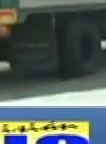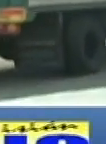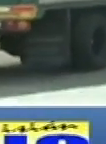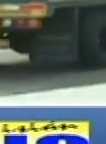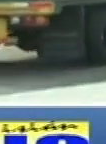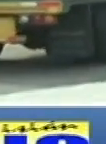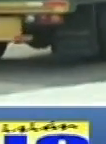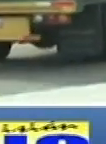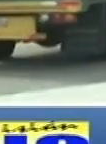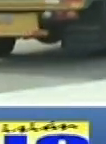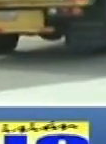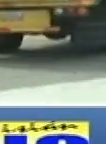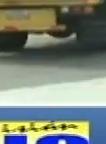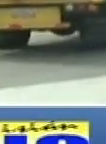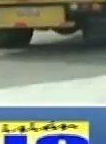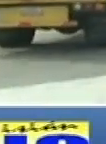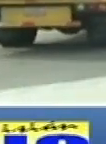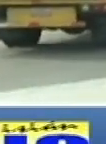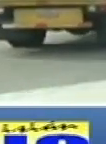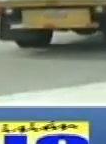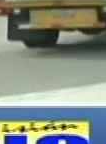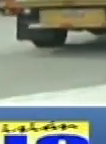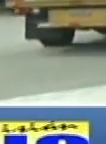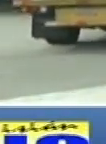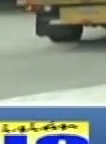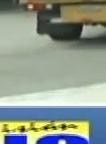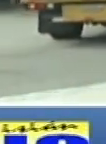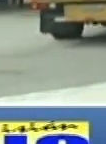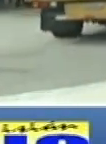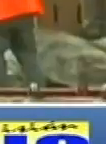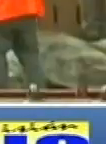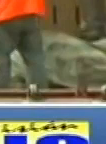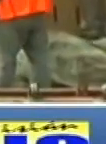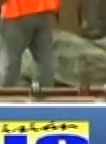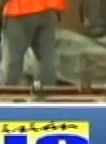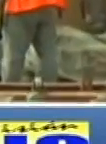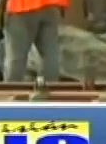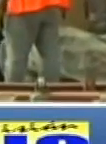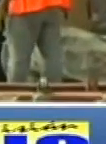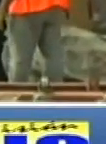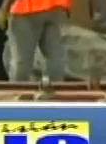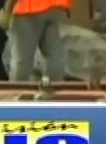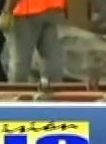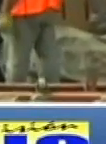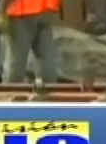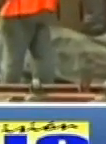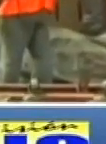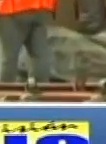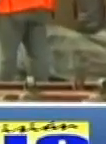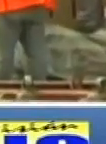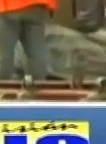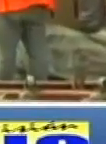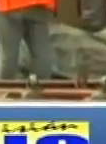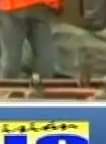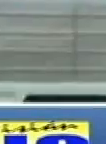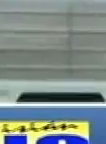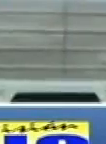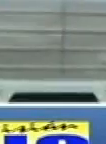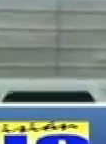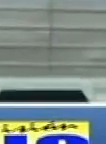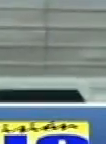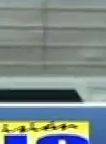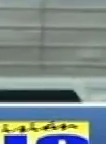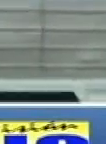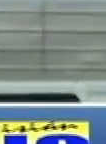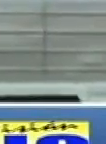Tranquilamente, como es en el mundo, pues. Hoy llegó una primera ayuda, excelente, muy bien, con un grupo